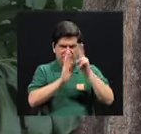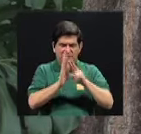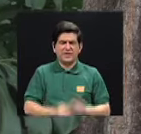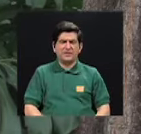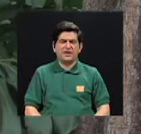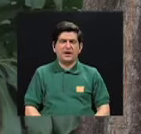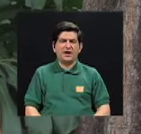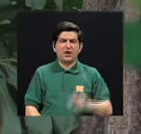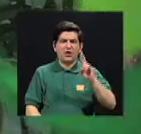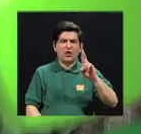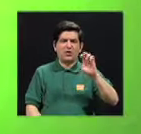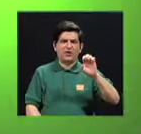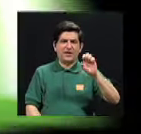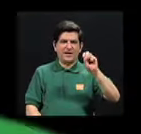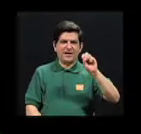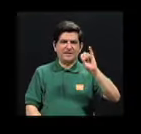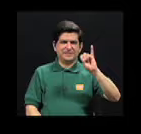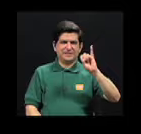se titula Resiliencia.